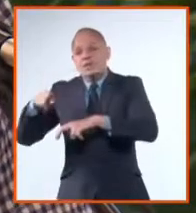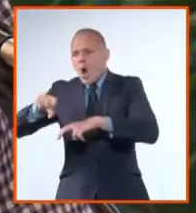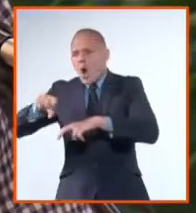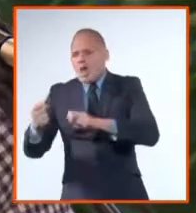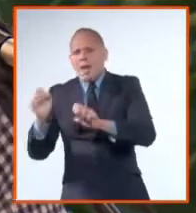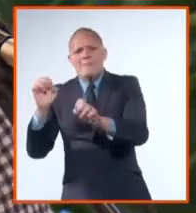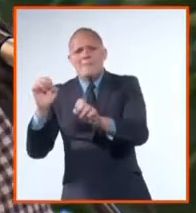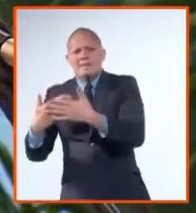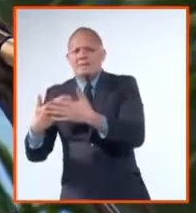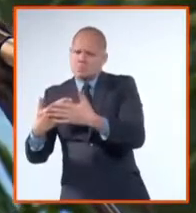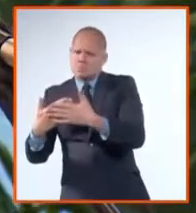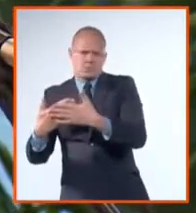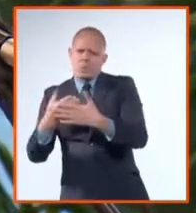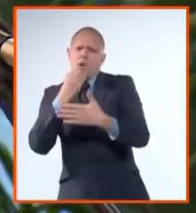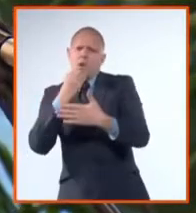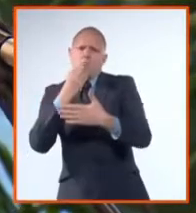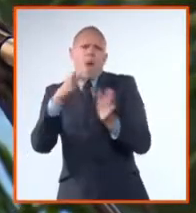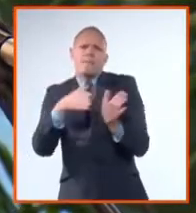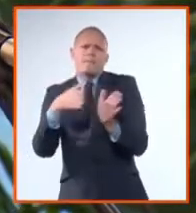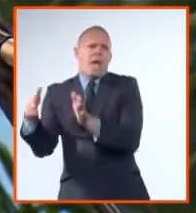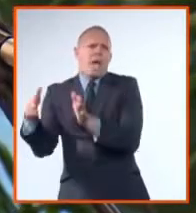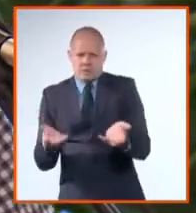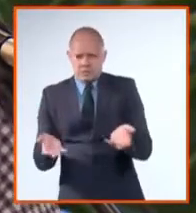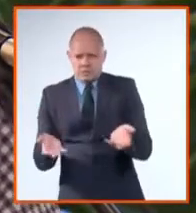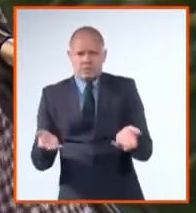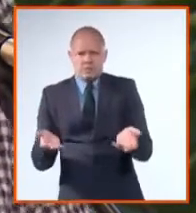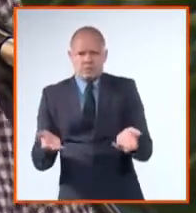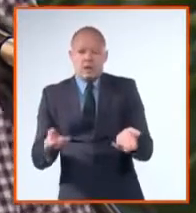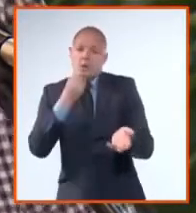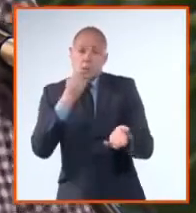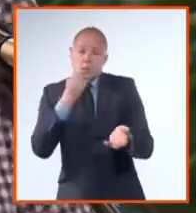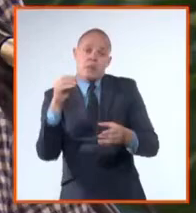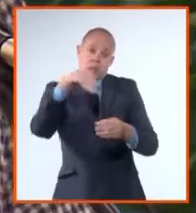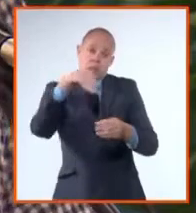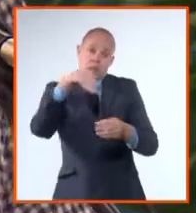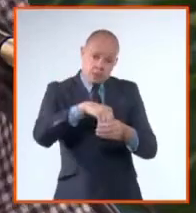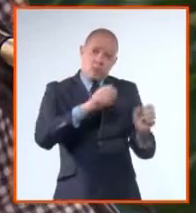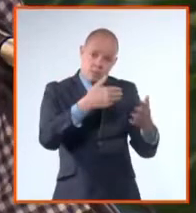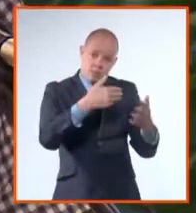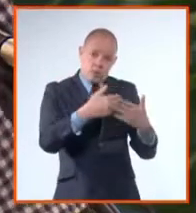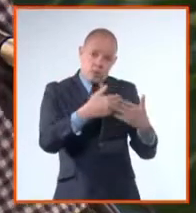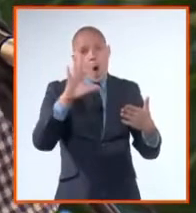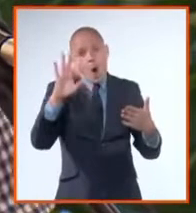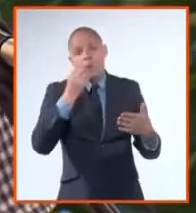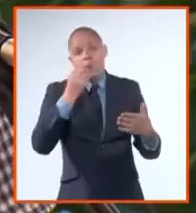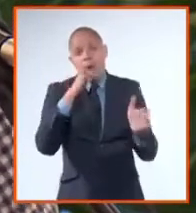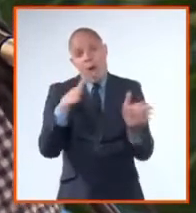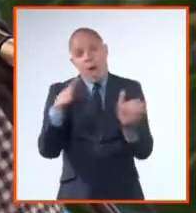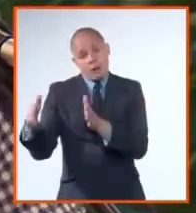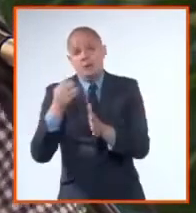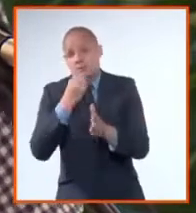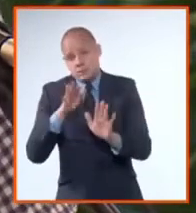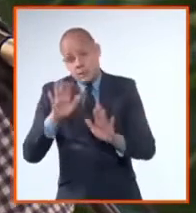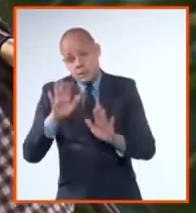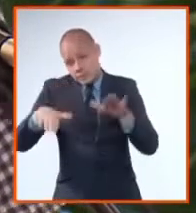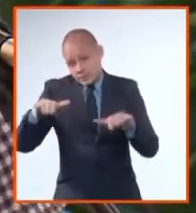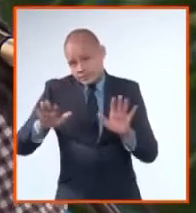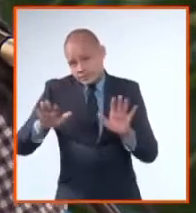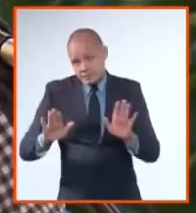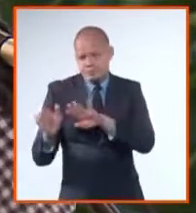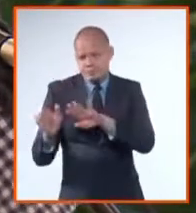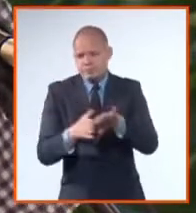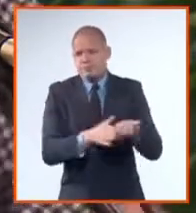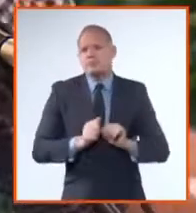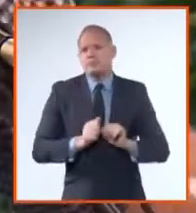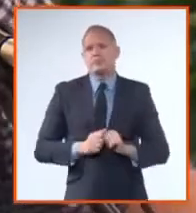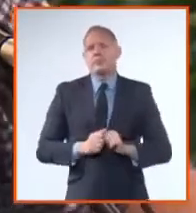se logra eslabonando esfuerzos para lo que sí debe jugar un papel decisivo un ministerio. El papel de un ministerio, obviamente, cualquiera de los